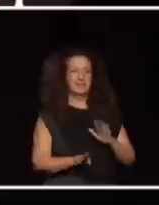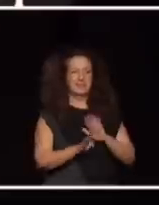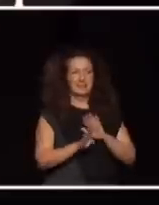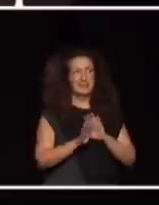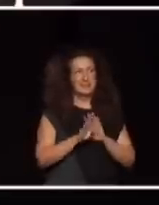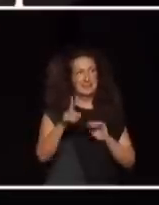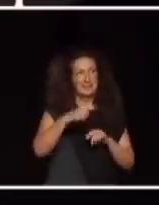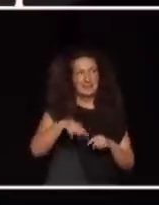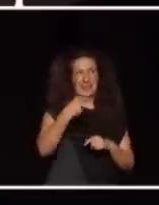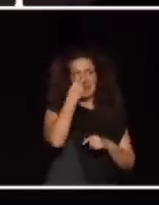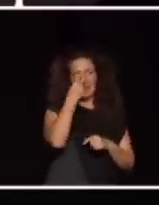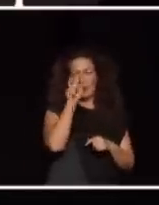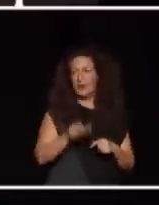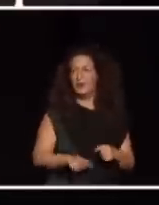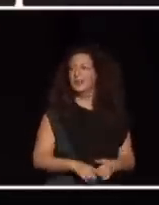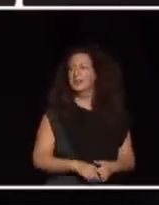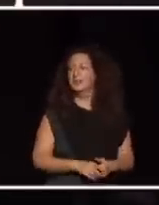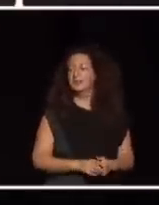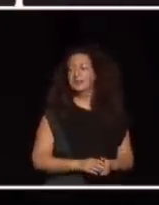Muchísimas gracias.